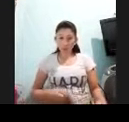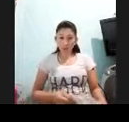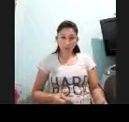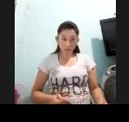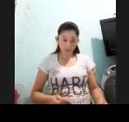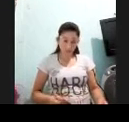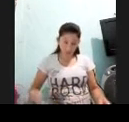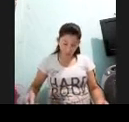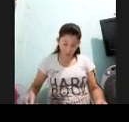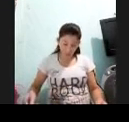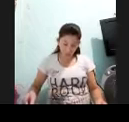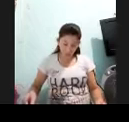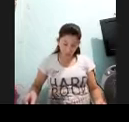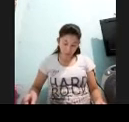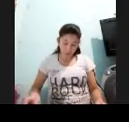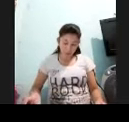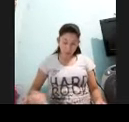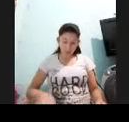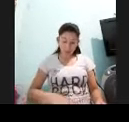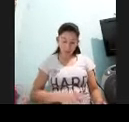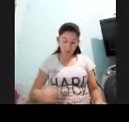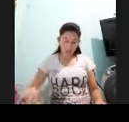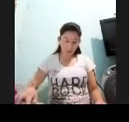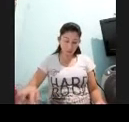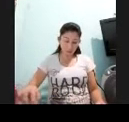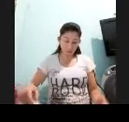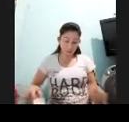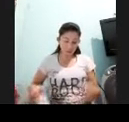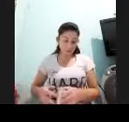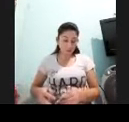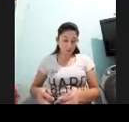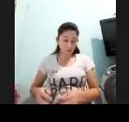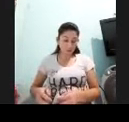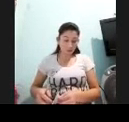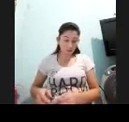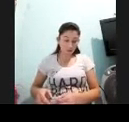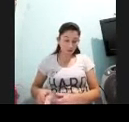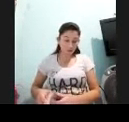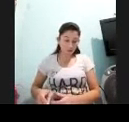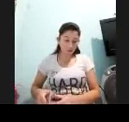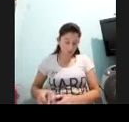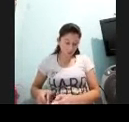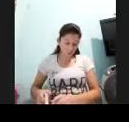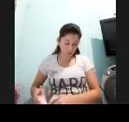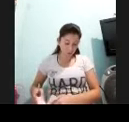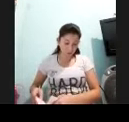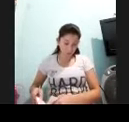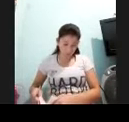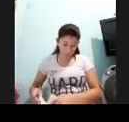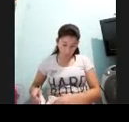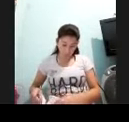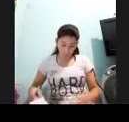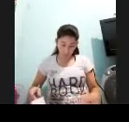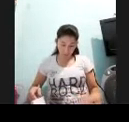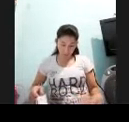excepción a la regla? Ah, ok. Una de ellas es floor. Floor, yes. Floor. Yes.